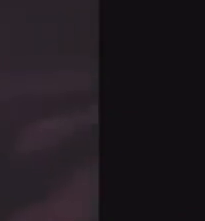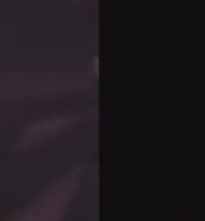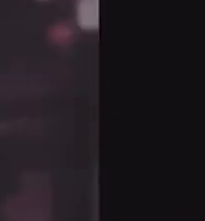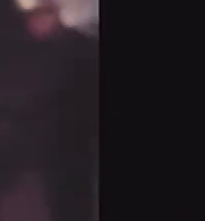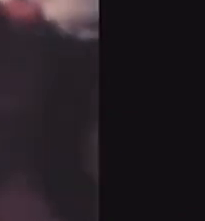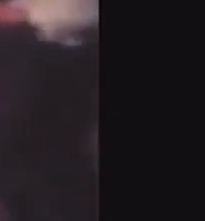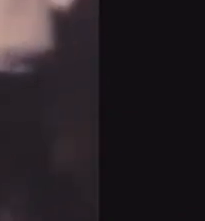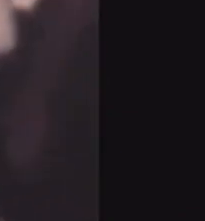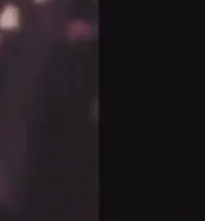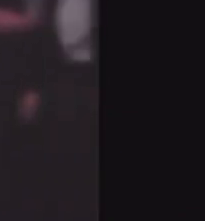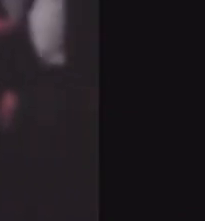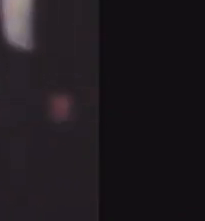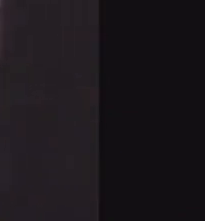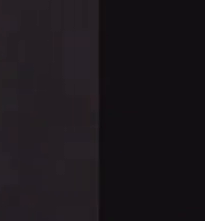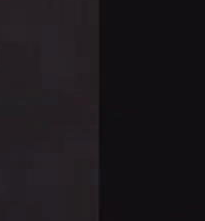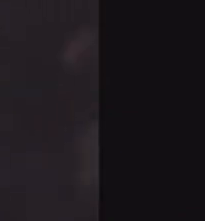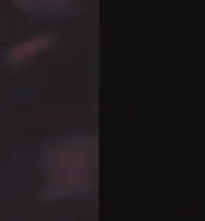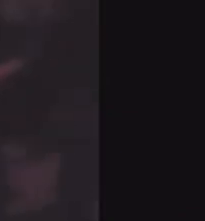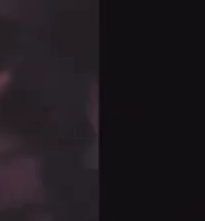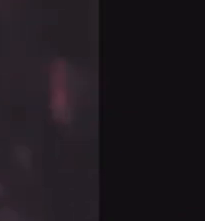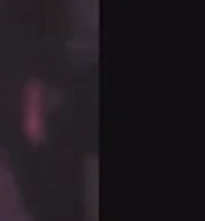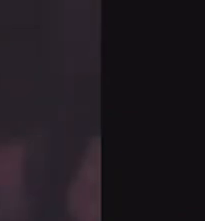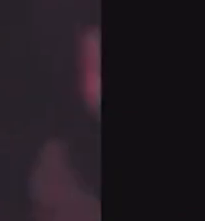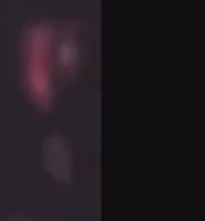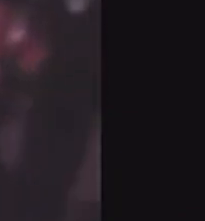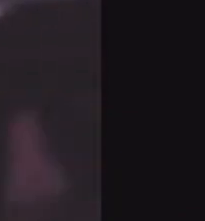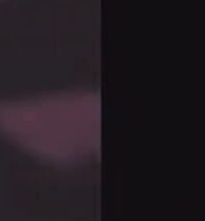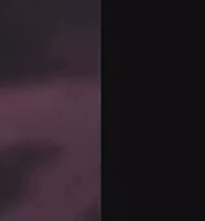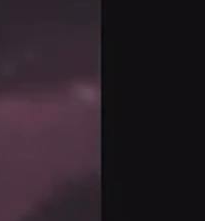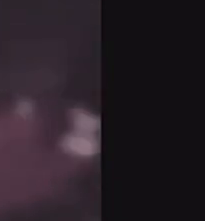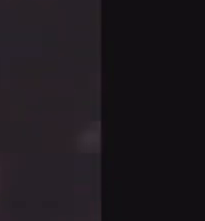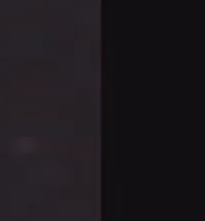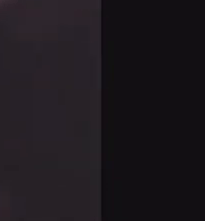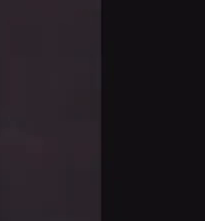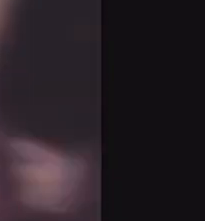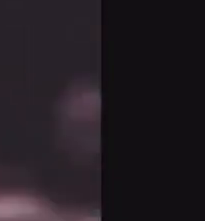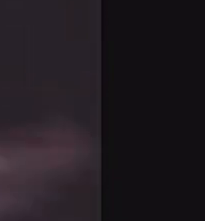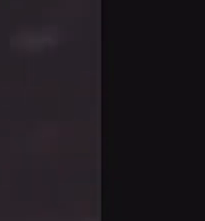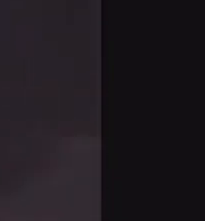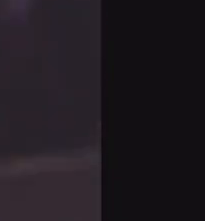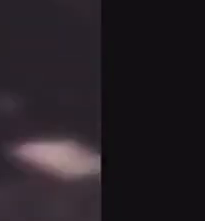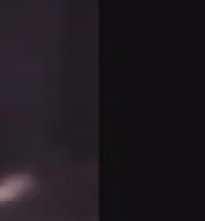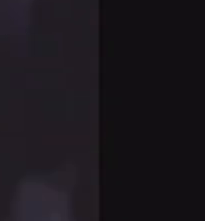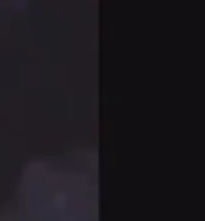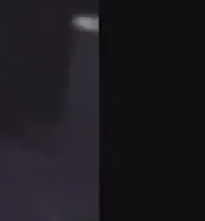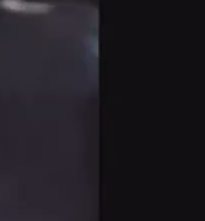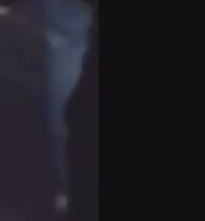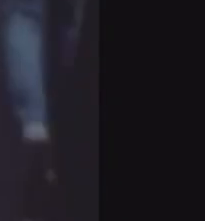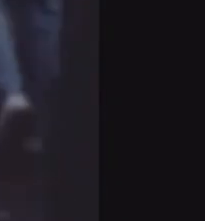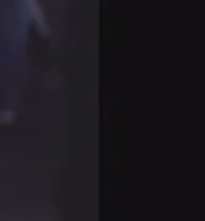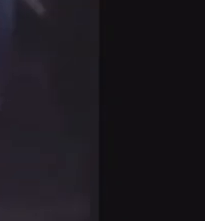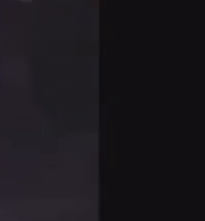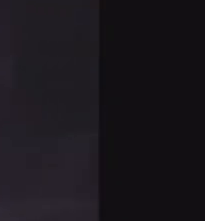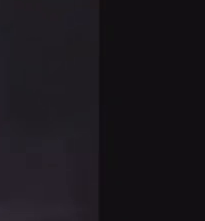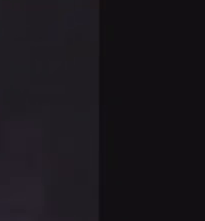Verlo venir, adueñándose de las avenidas,